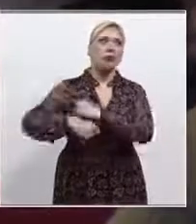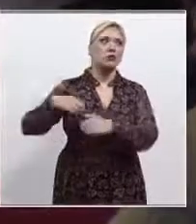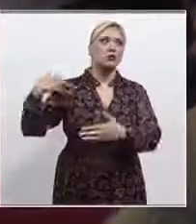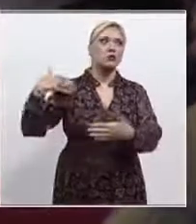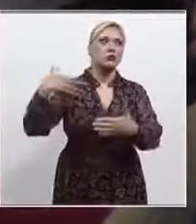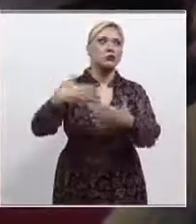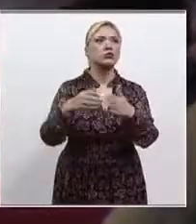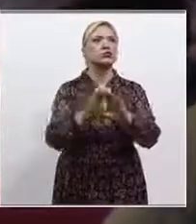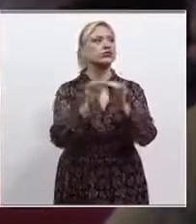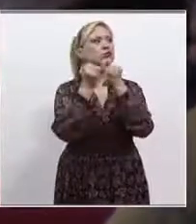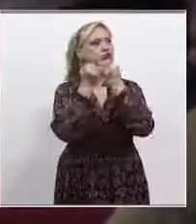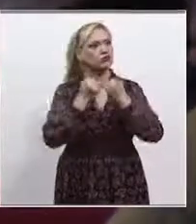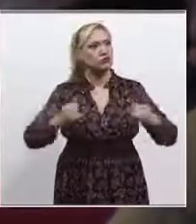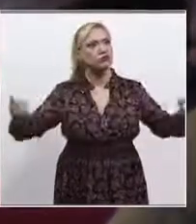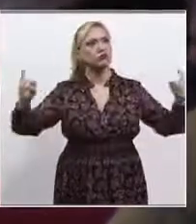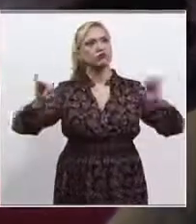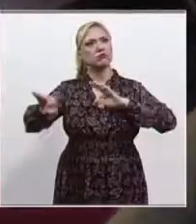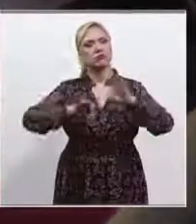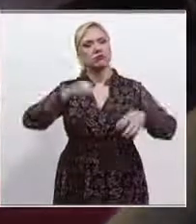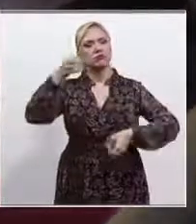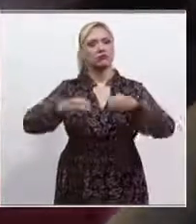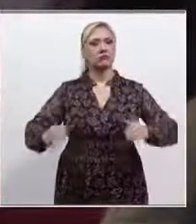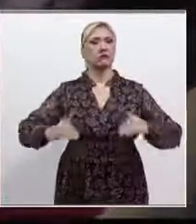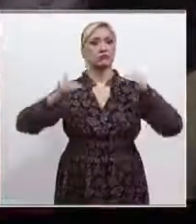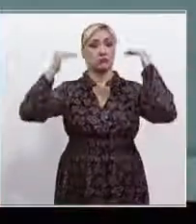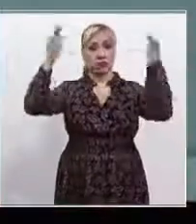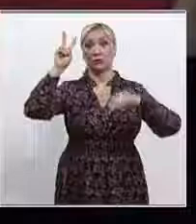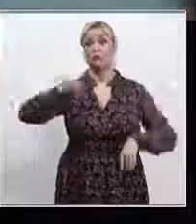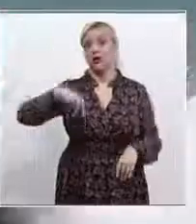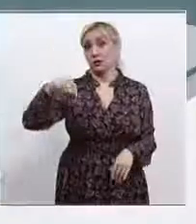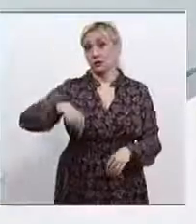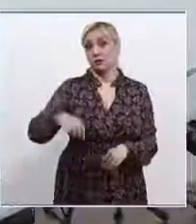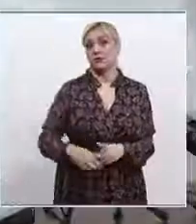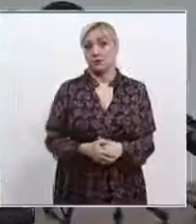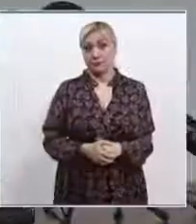y consolidación como Tribunal Constitucional.